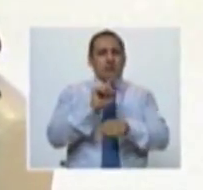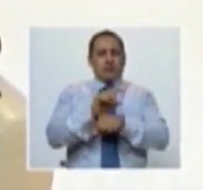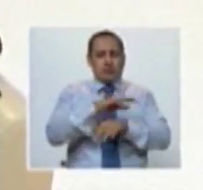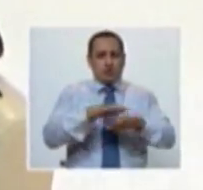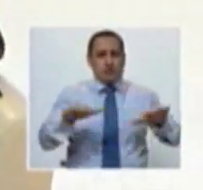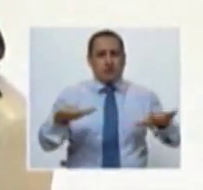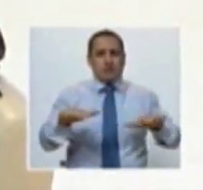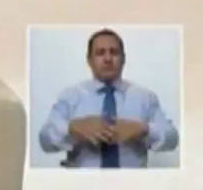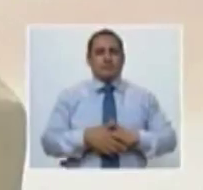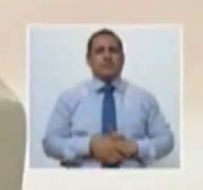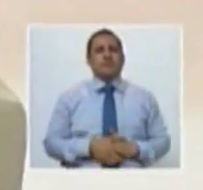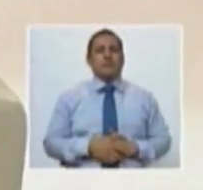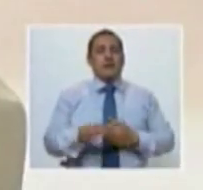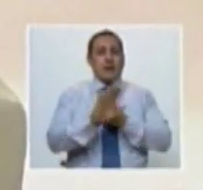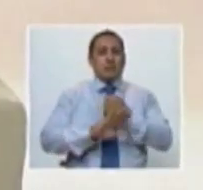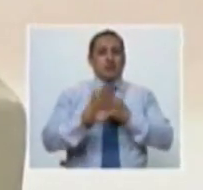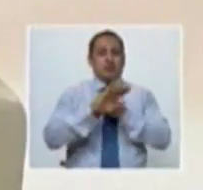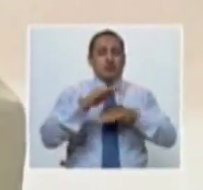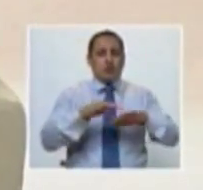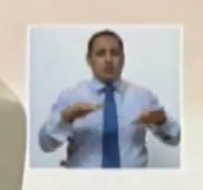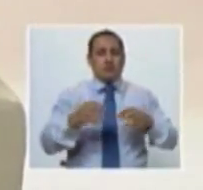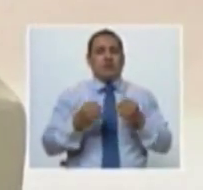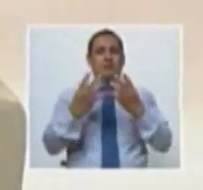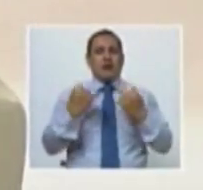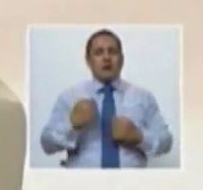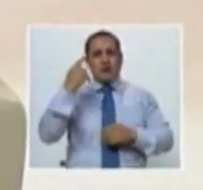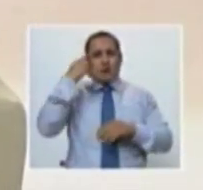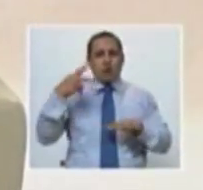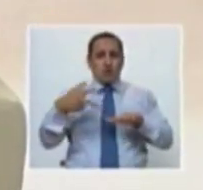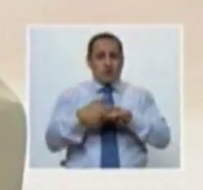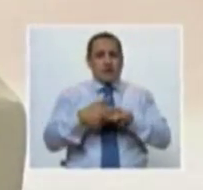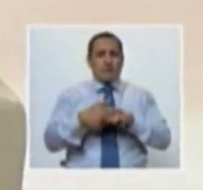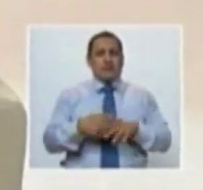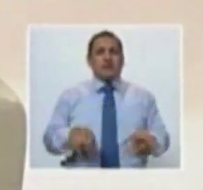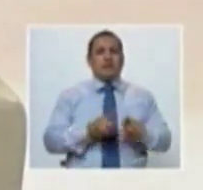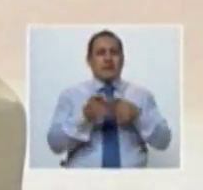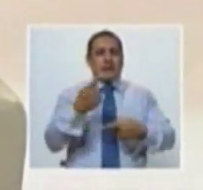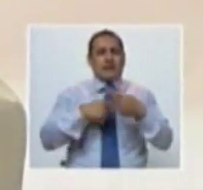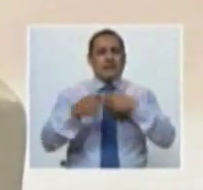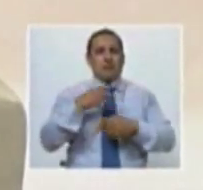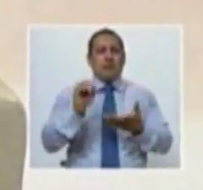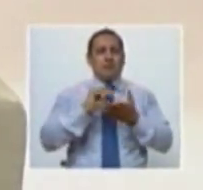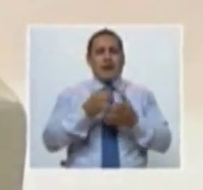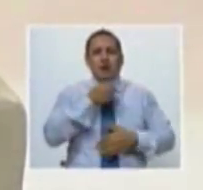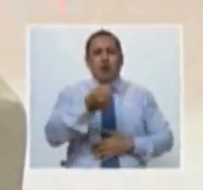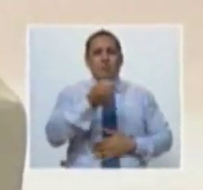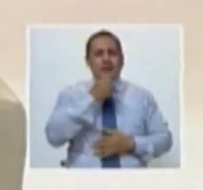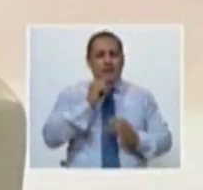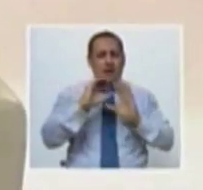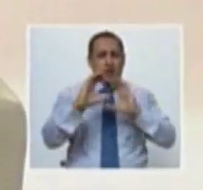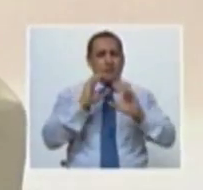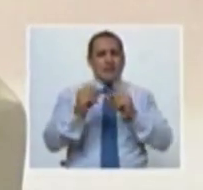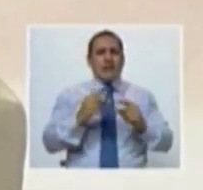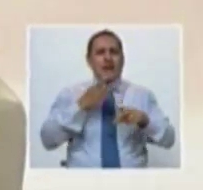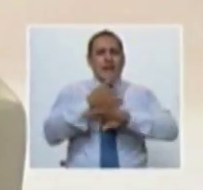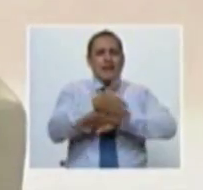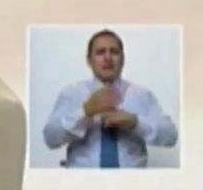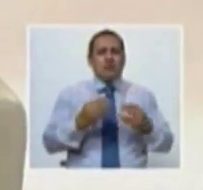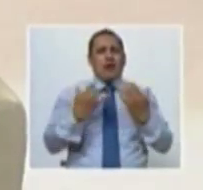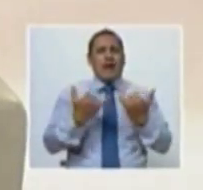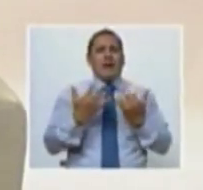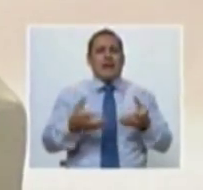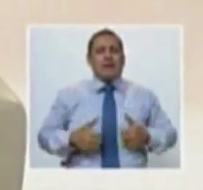nuestros hijos. Y la protección de los mismos, ¿no? Con eso nos vamos a ir a la pausa, Felipe. Regresamos esta mañana en Tus Derechos conversando sobre el acceso